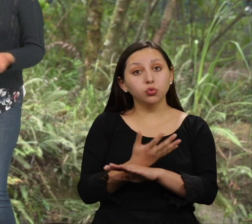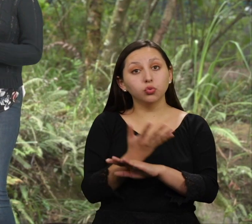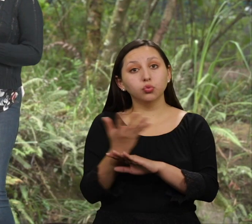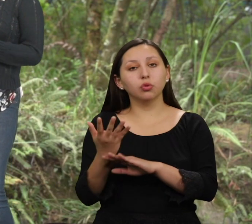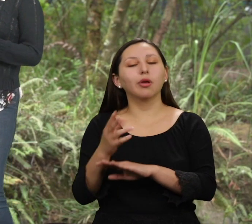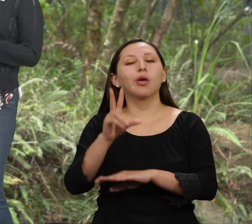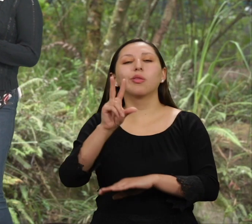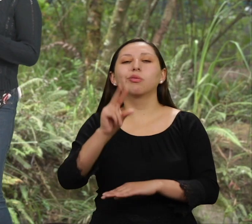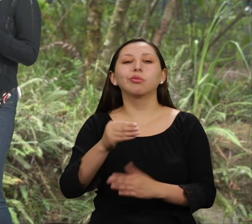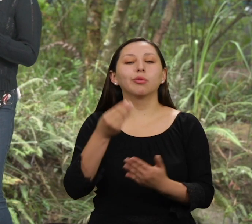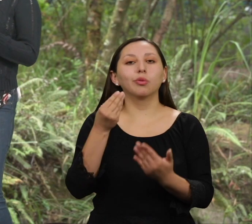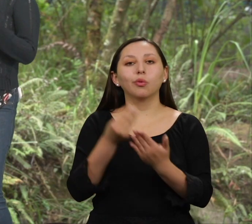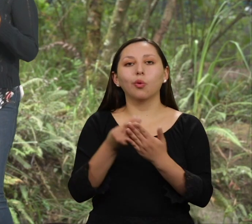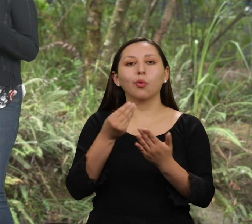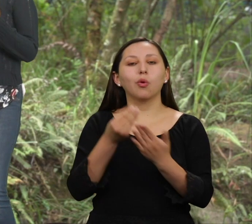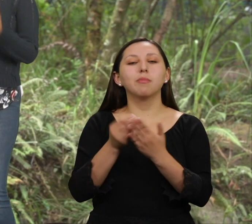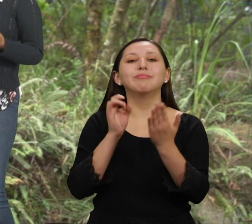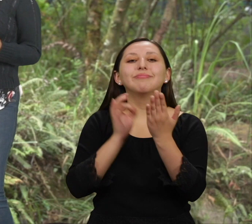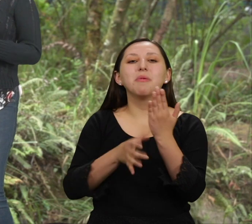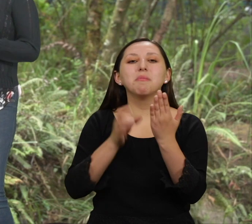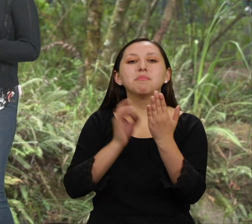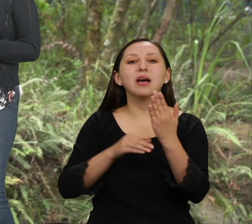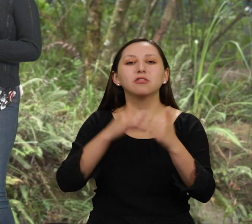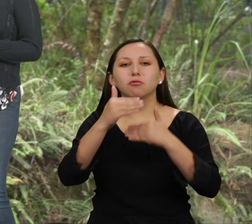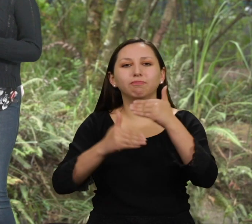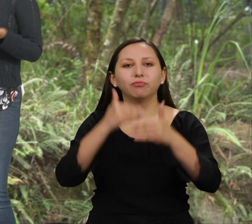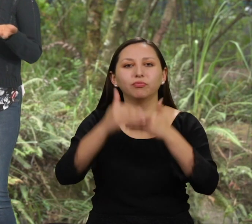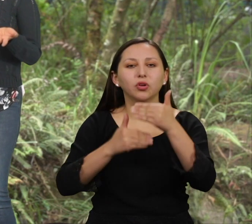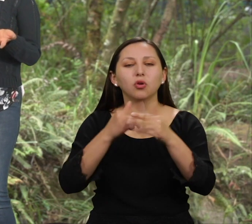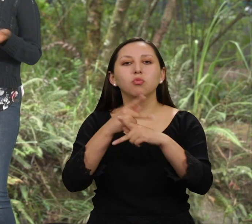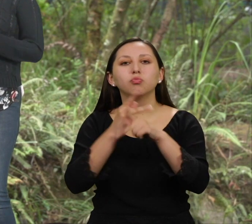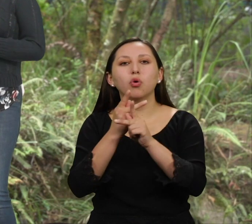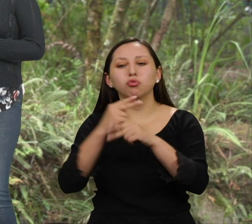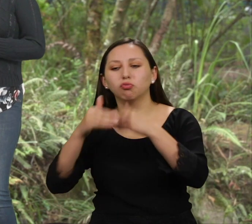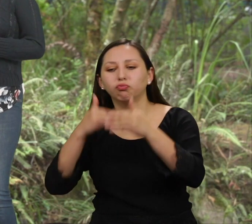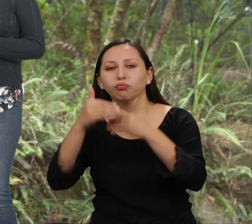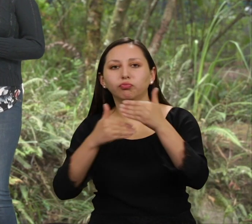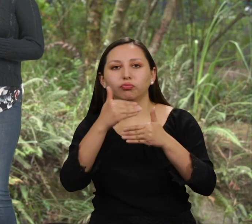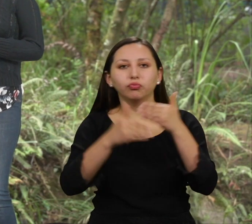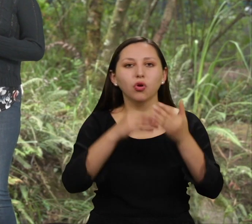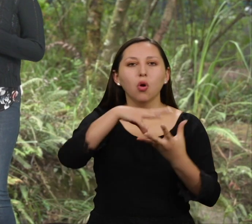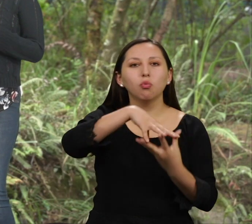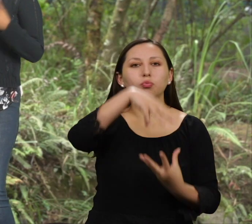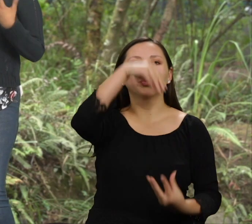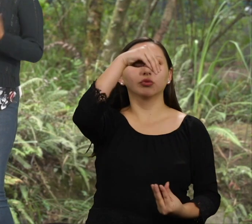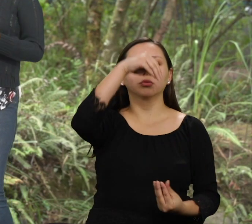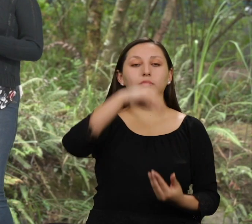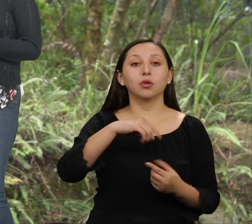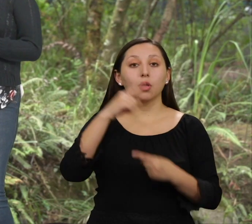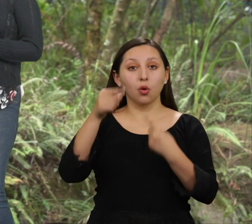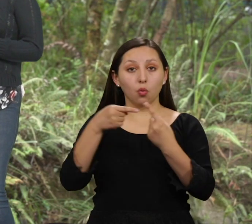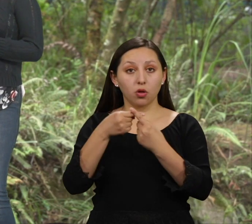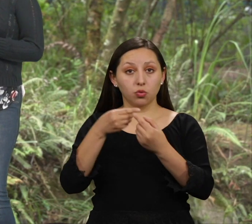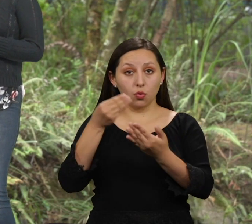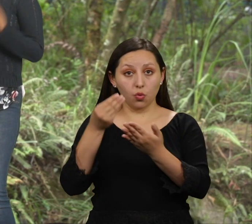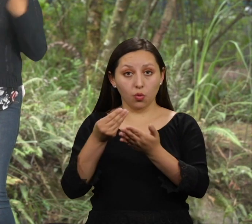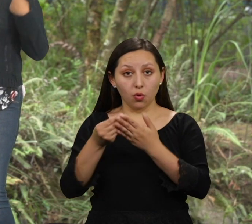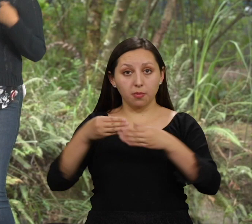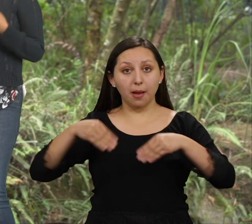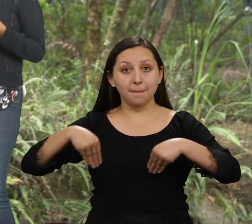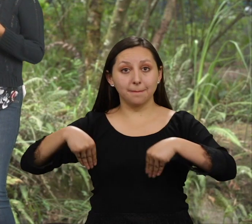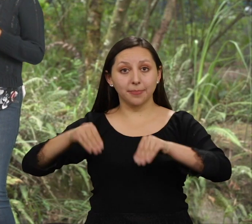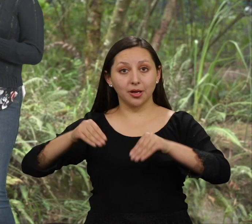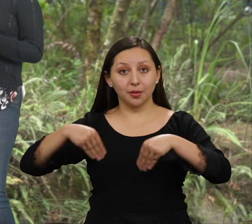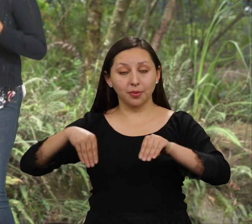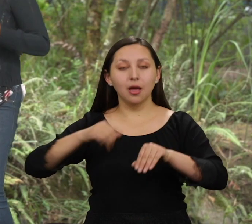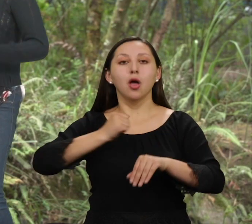evitar comprar productos que vengan envueltos en plástico Ya, ok También realizar nuestras compras, al realizar nuestras compras podemos